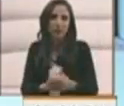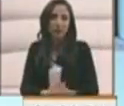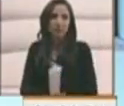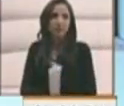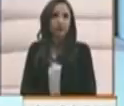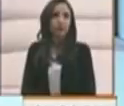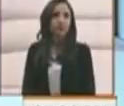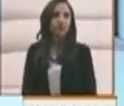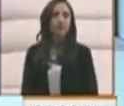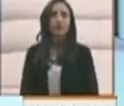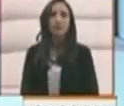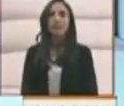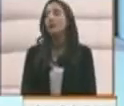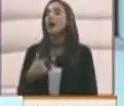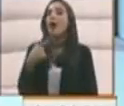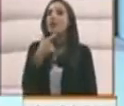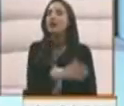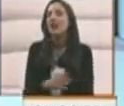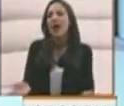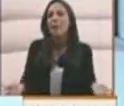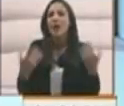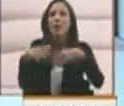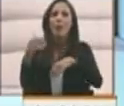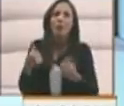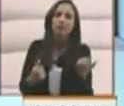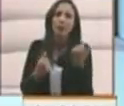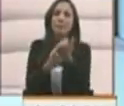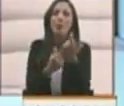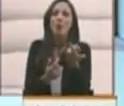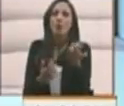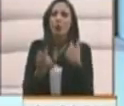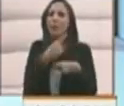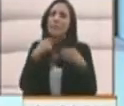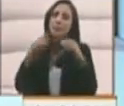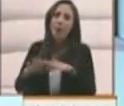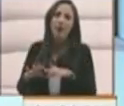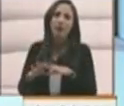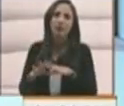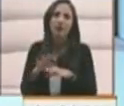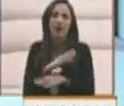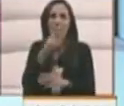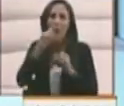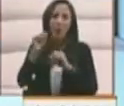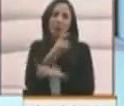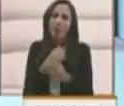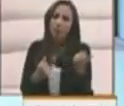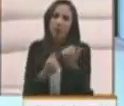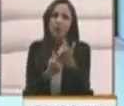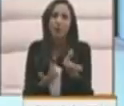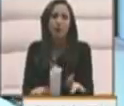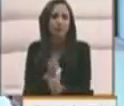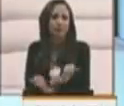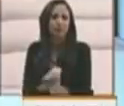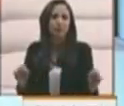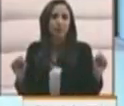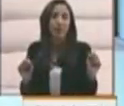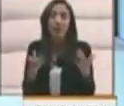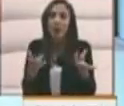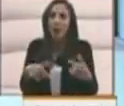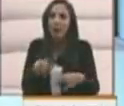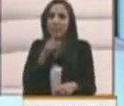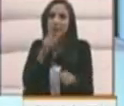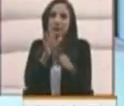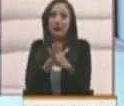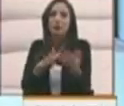a felicitar, a aplaudir el intento de asesinato de un jefe de Estado, en estos momentos todavía